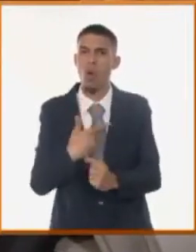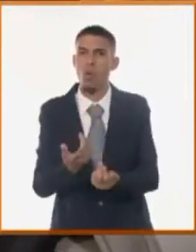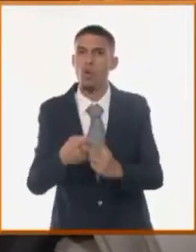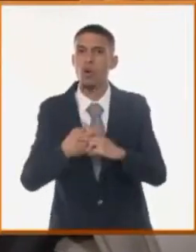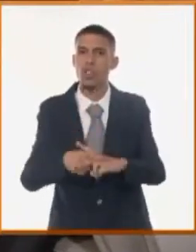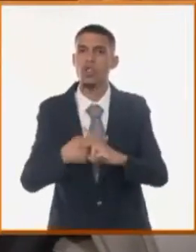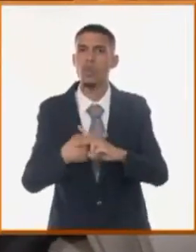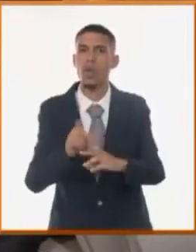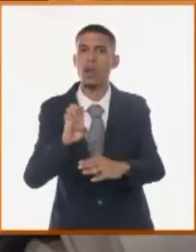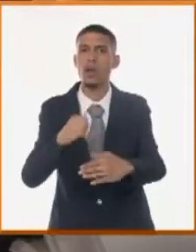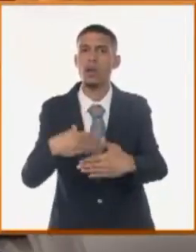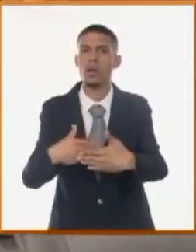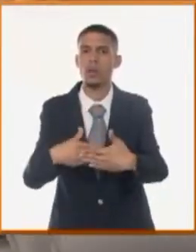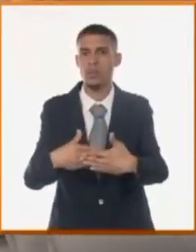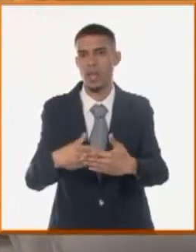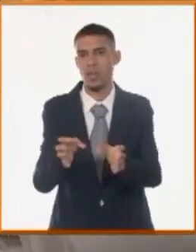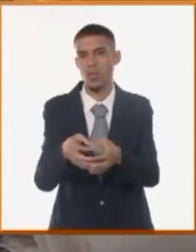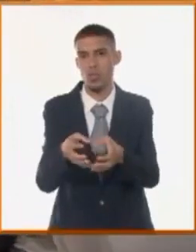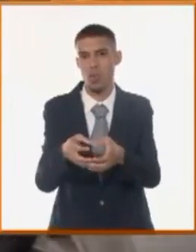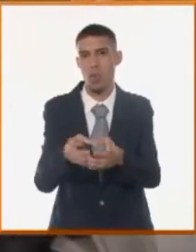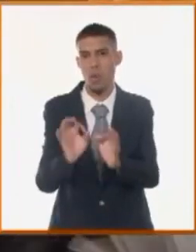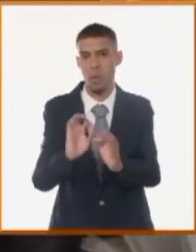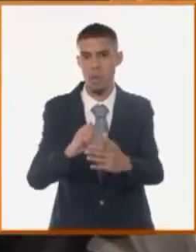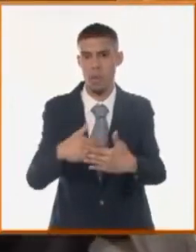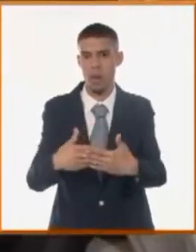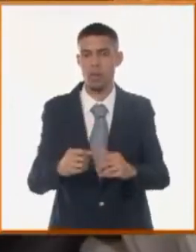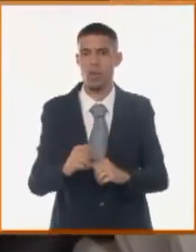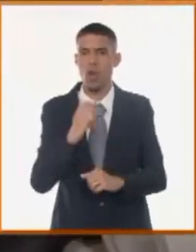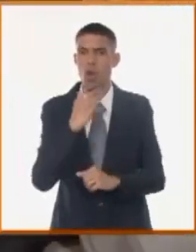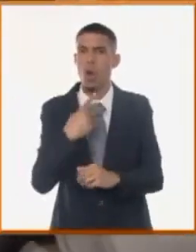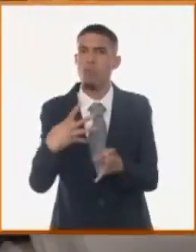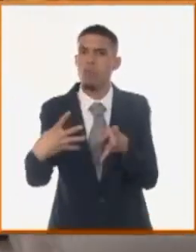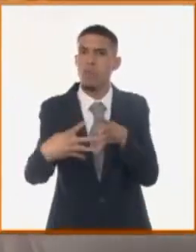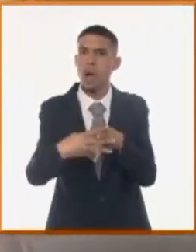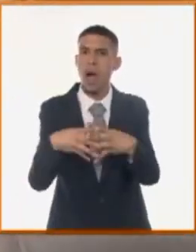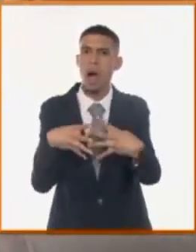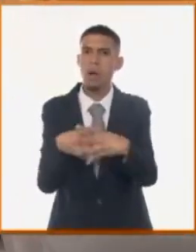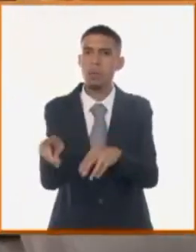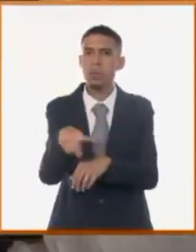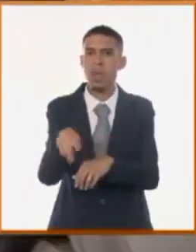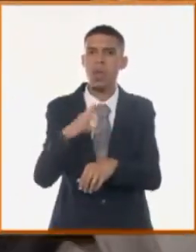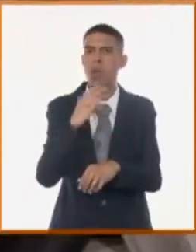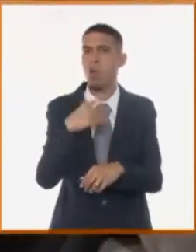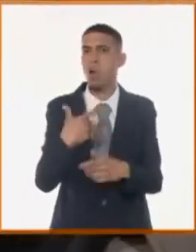grupo empresarial? ¿Cómo esa relación y cómo logran pues también entrar en